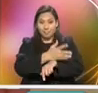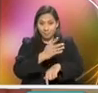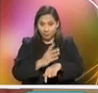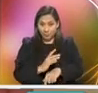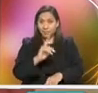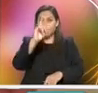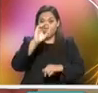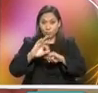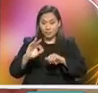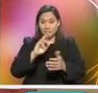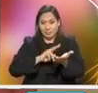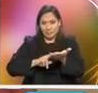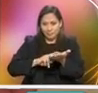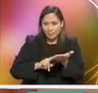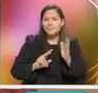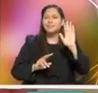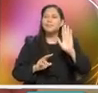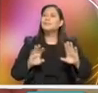como